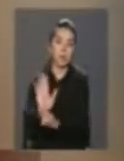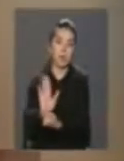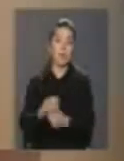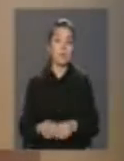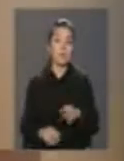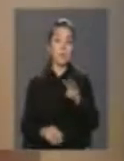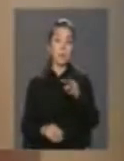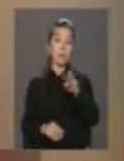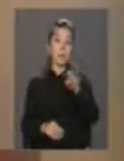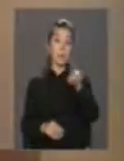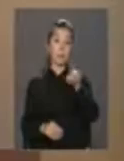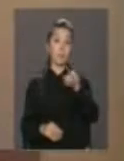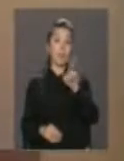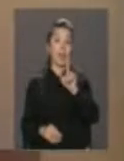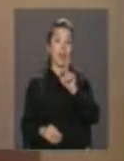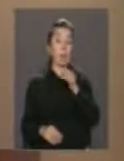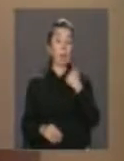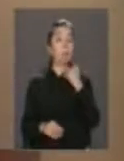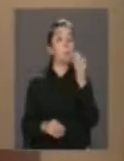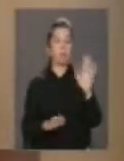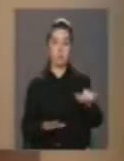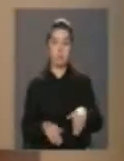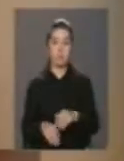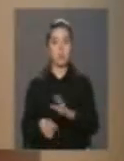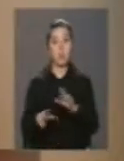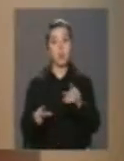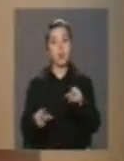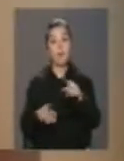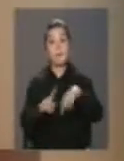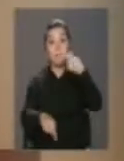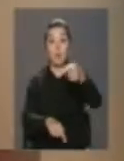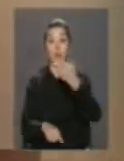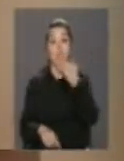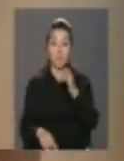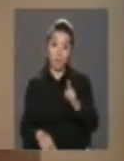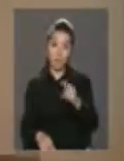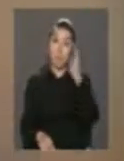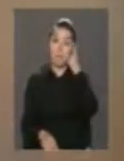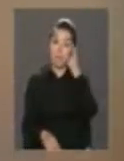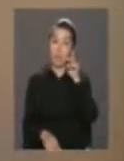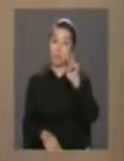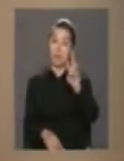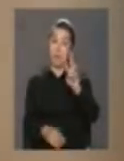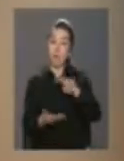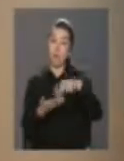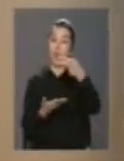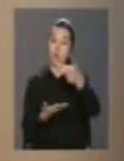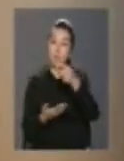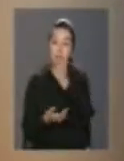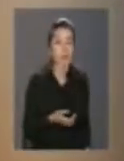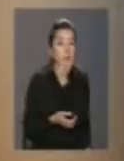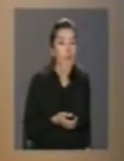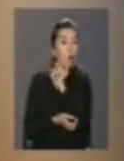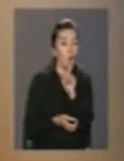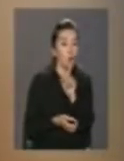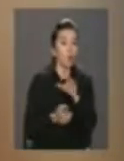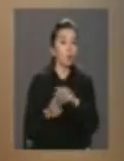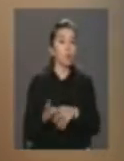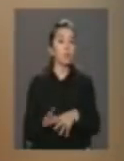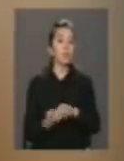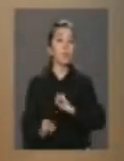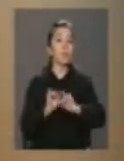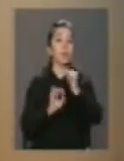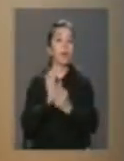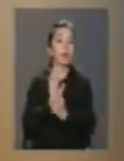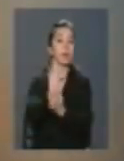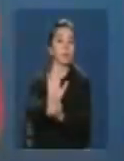los padres de estos niños no siguieron, quizás para la próxima broma, lo piensen dos veces antes de subir el video a internet.